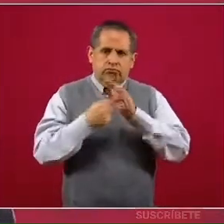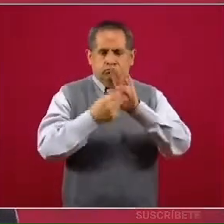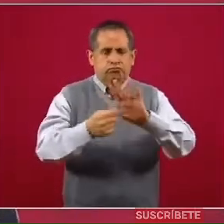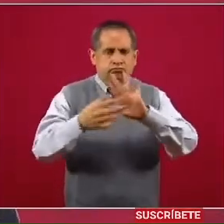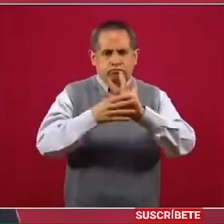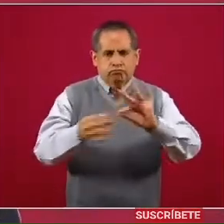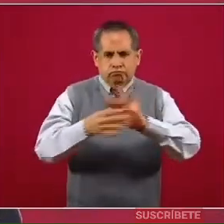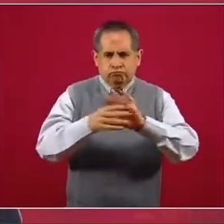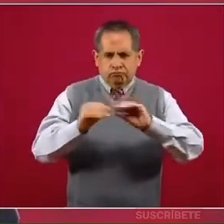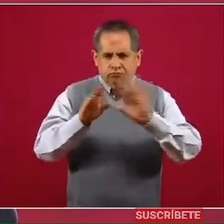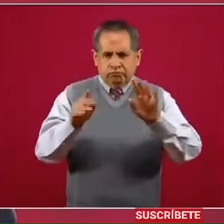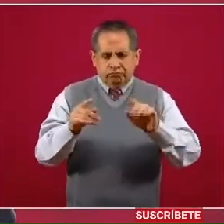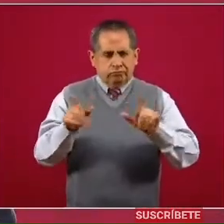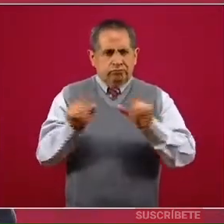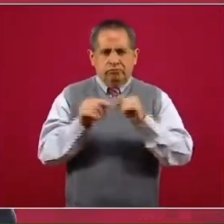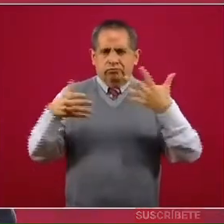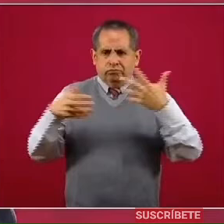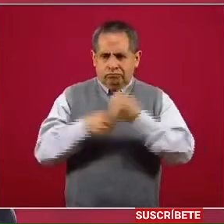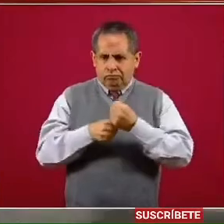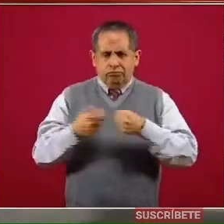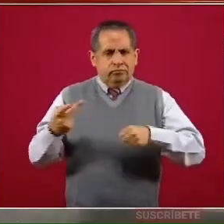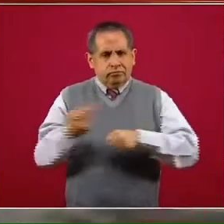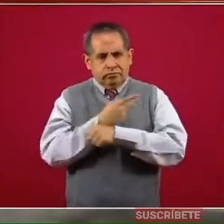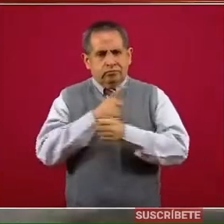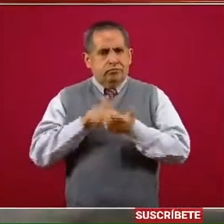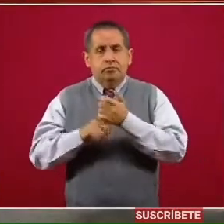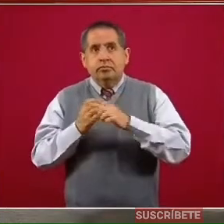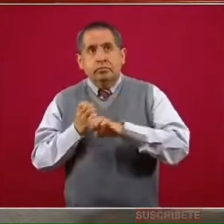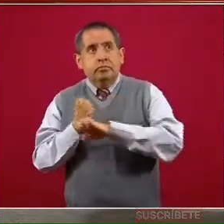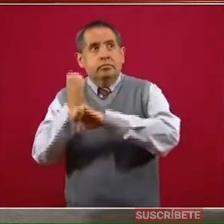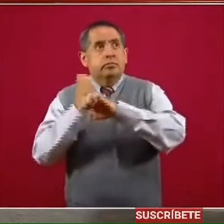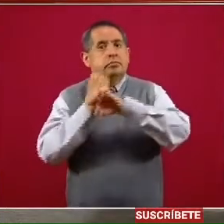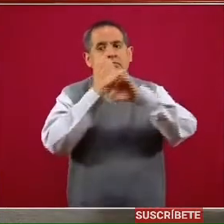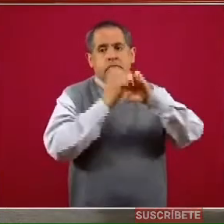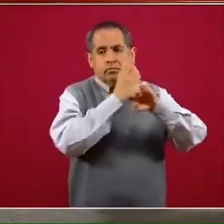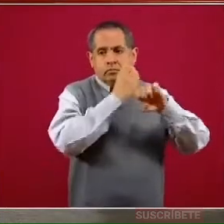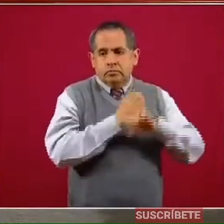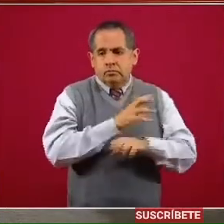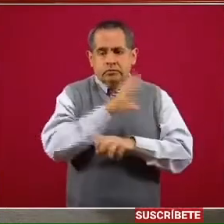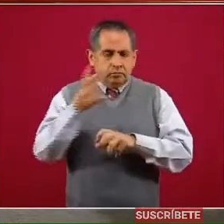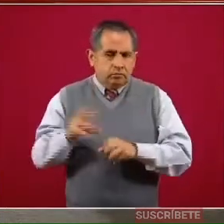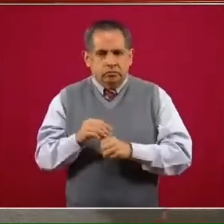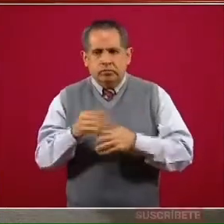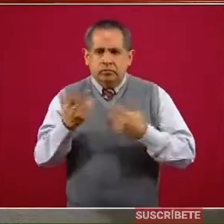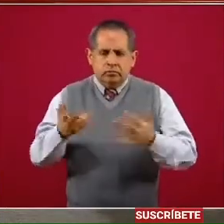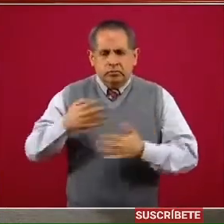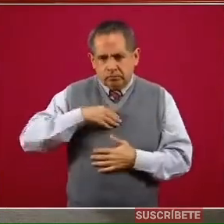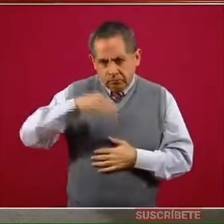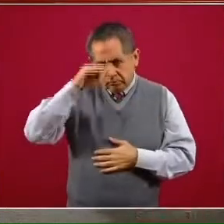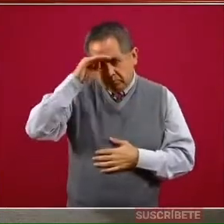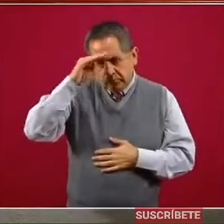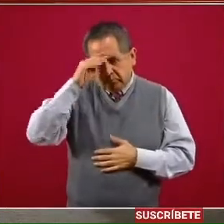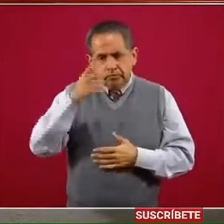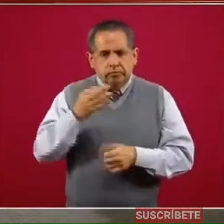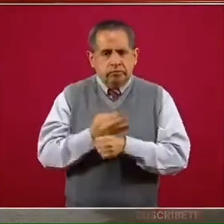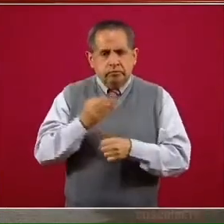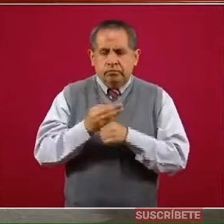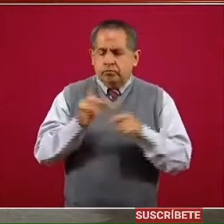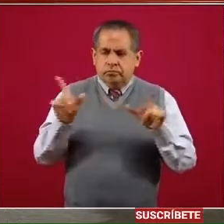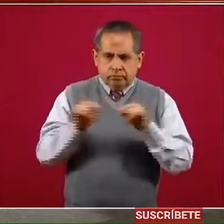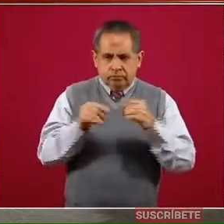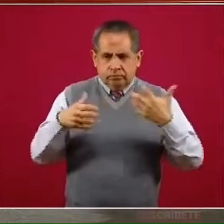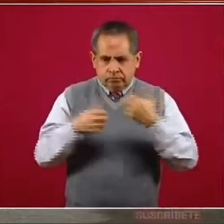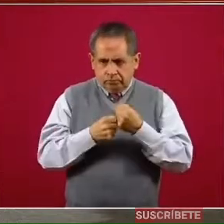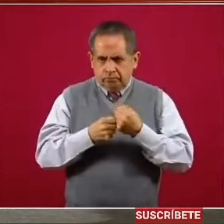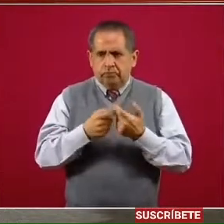presentar una síntesis de la situación en cada entidad federativa y consideramos que esta